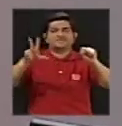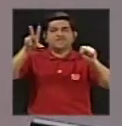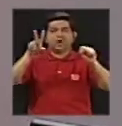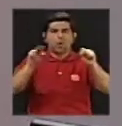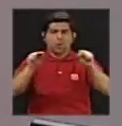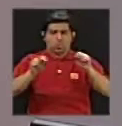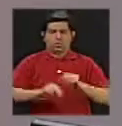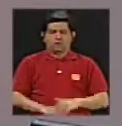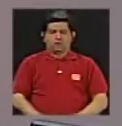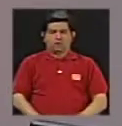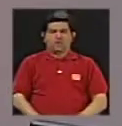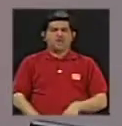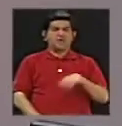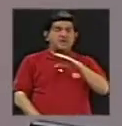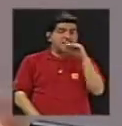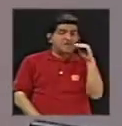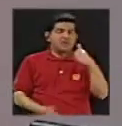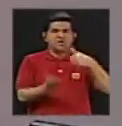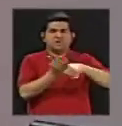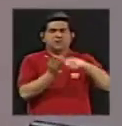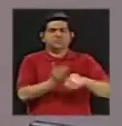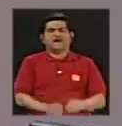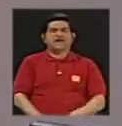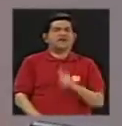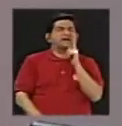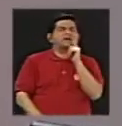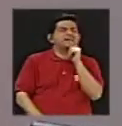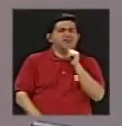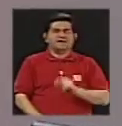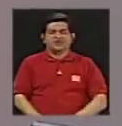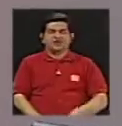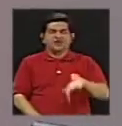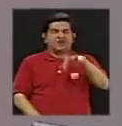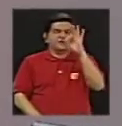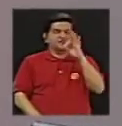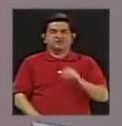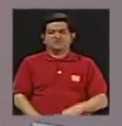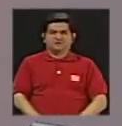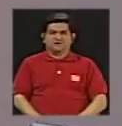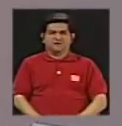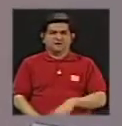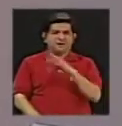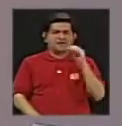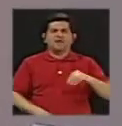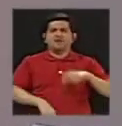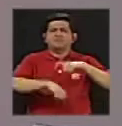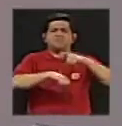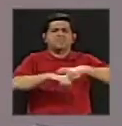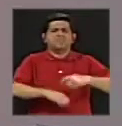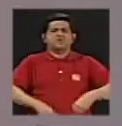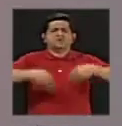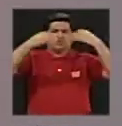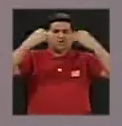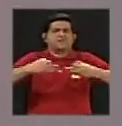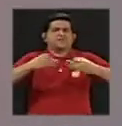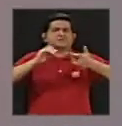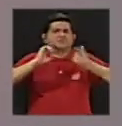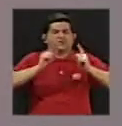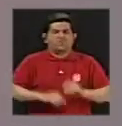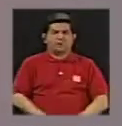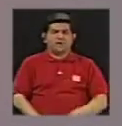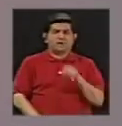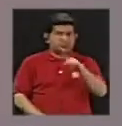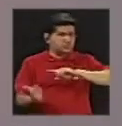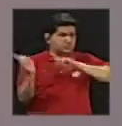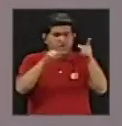Y si se iba a votar, ¿por qué ir a votar? ¿Y por qué escoger este candidato? ¿Y en qué momento decidirse a votar? Si no se votó, ¿por qué no fue a